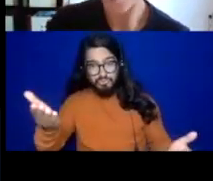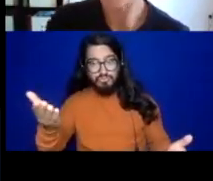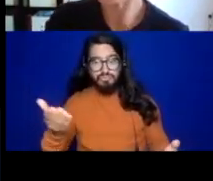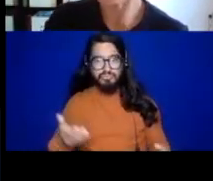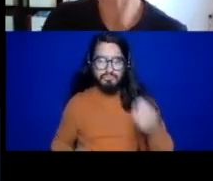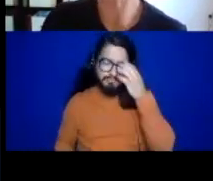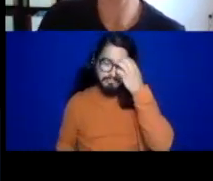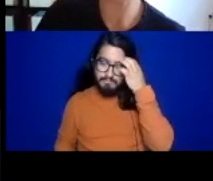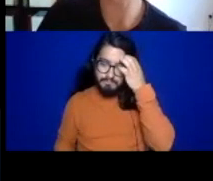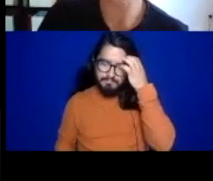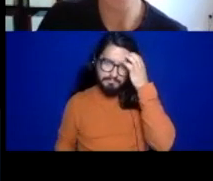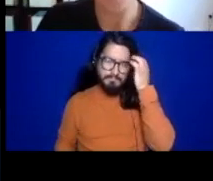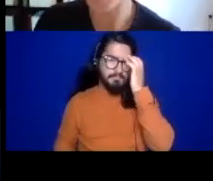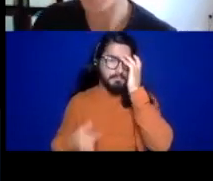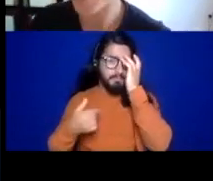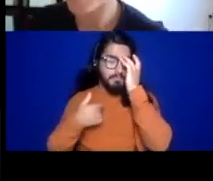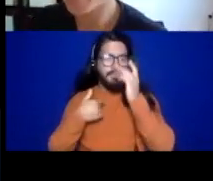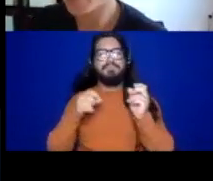¿Usando LastPass específicamente?